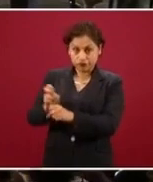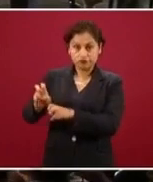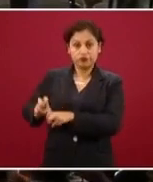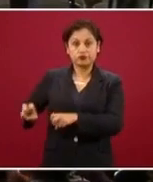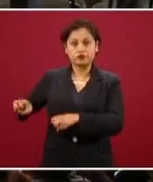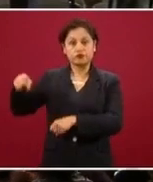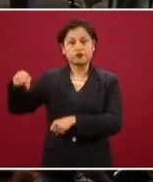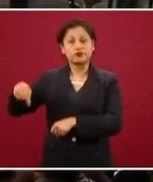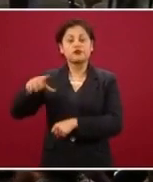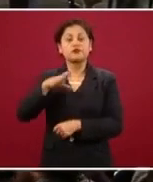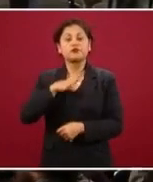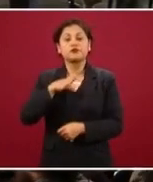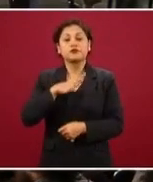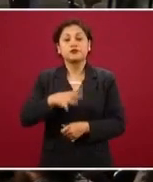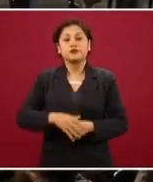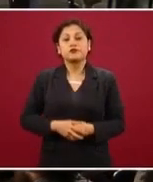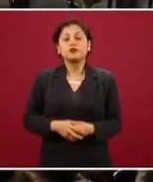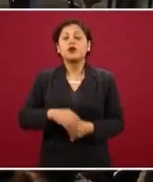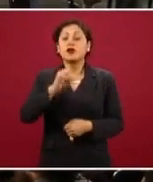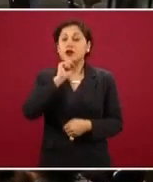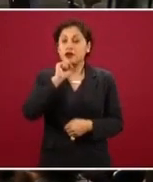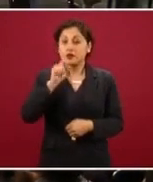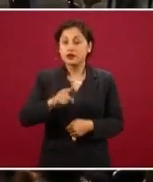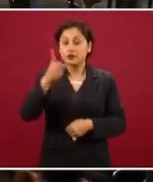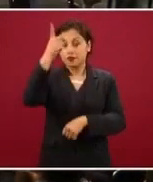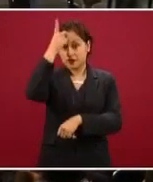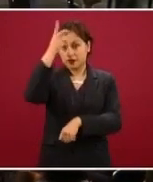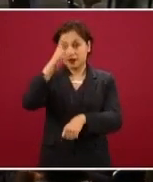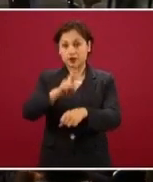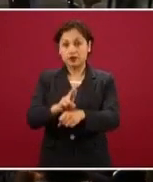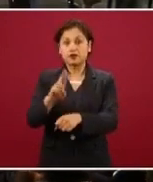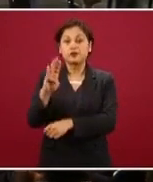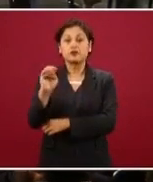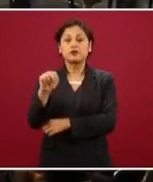y el director de Banobras,